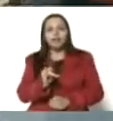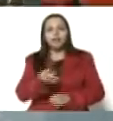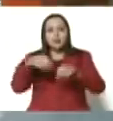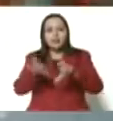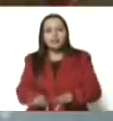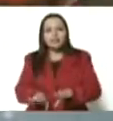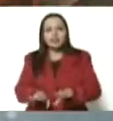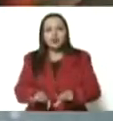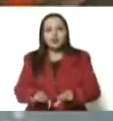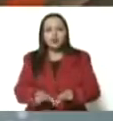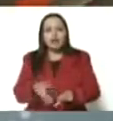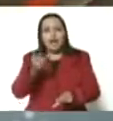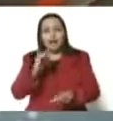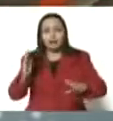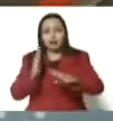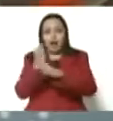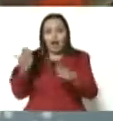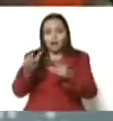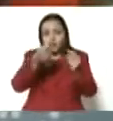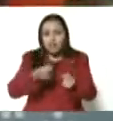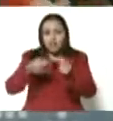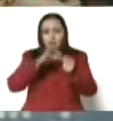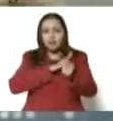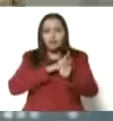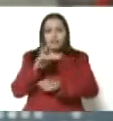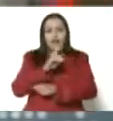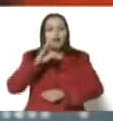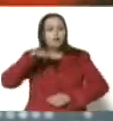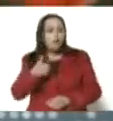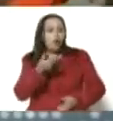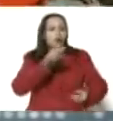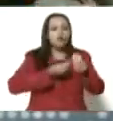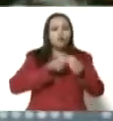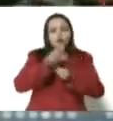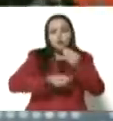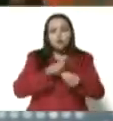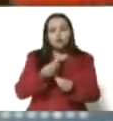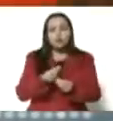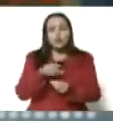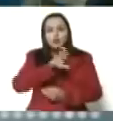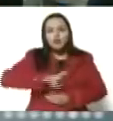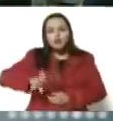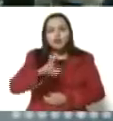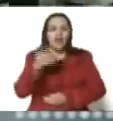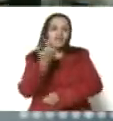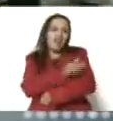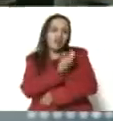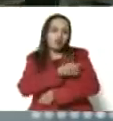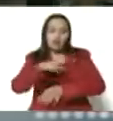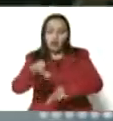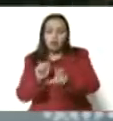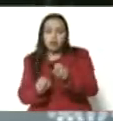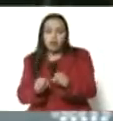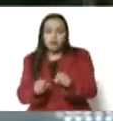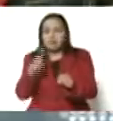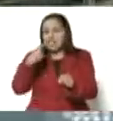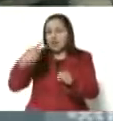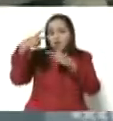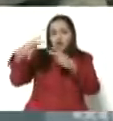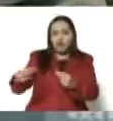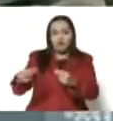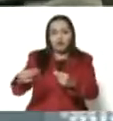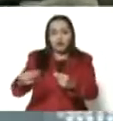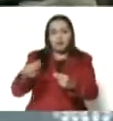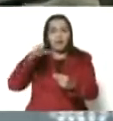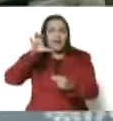Venezuela para que se nos permitiera usar ese dinero para la compra de las vacunas. Nos fue negado. países